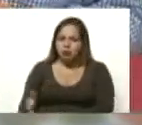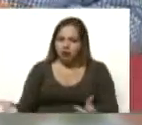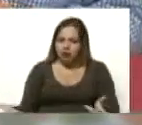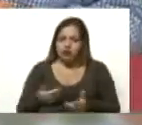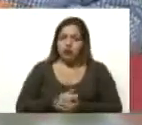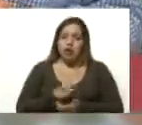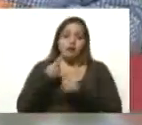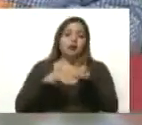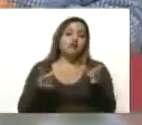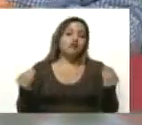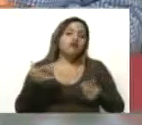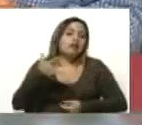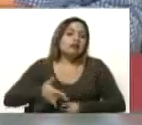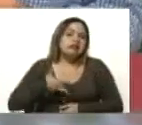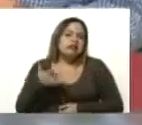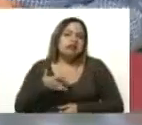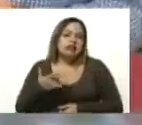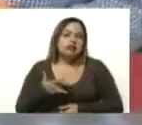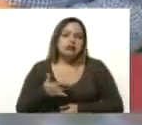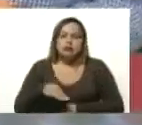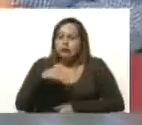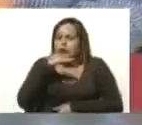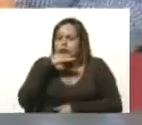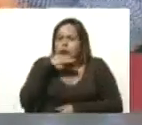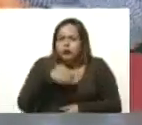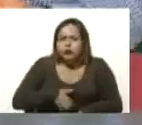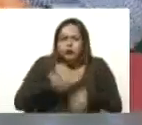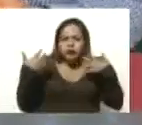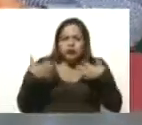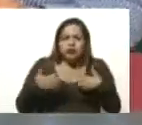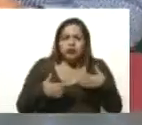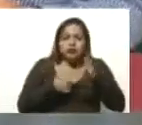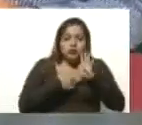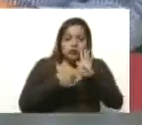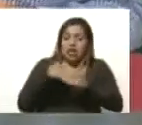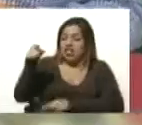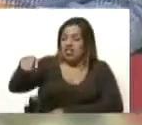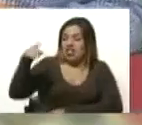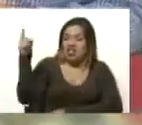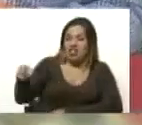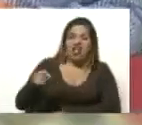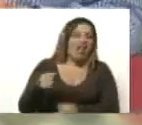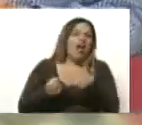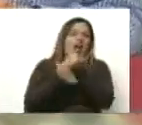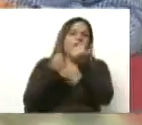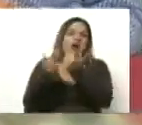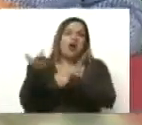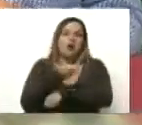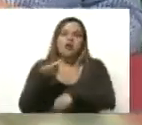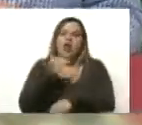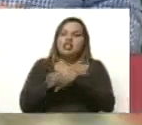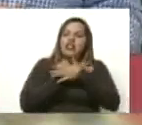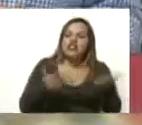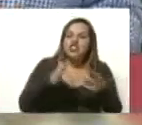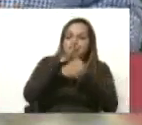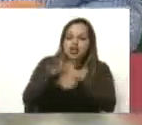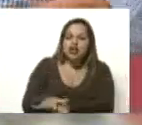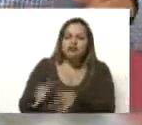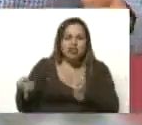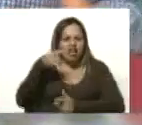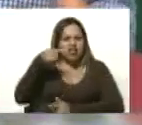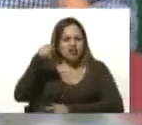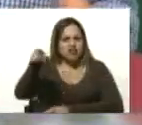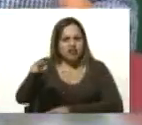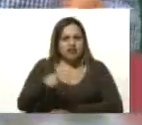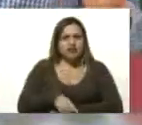muchos se sintieron bastante frustrados. Y de hecho lo señalaron usted como un operario del régimen que está al servicio de la dictadura. ¿Qué diría usted?